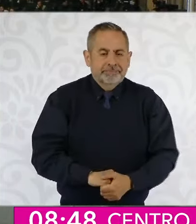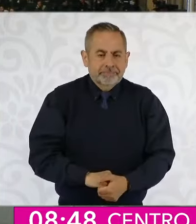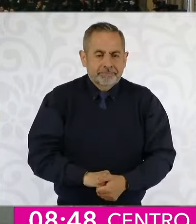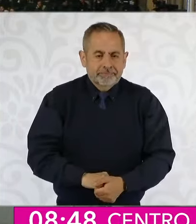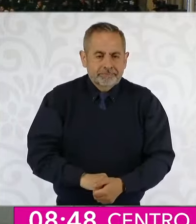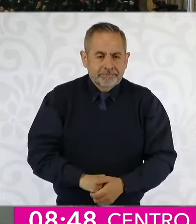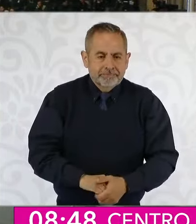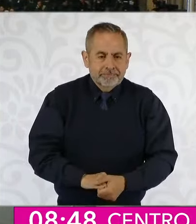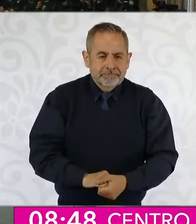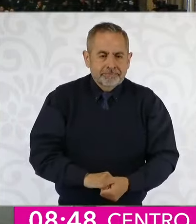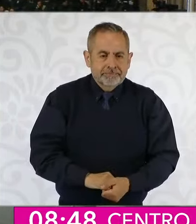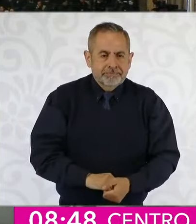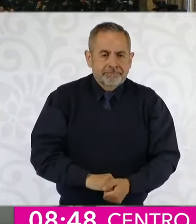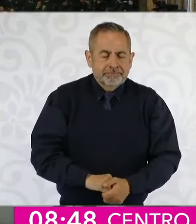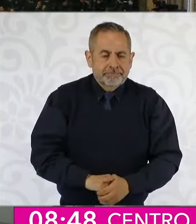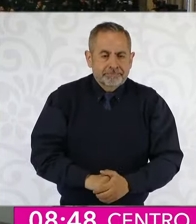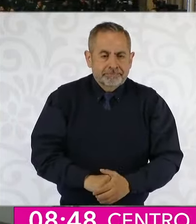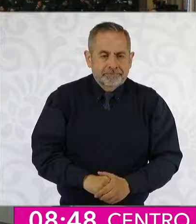¿Quieres?